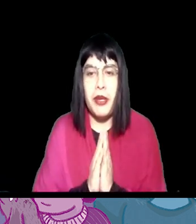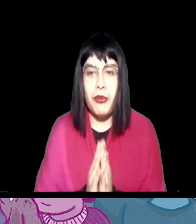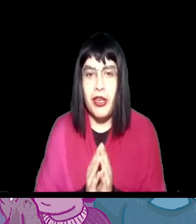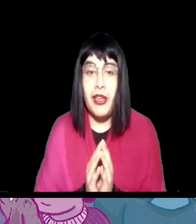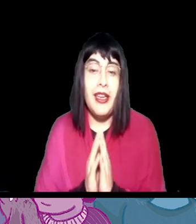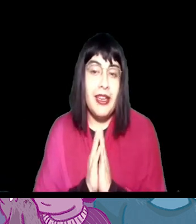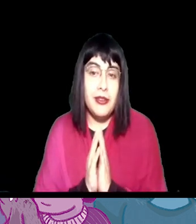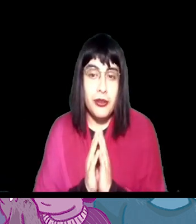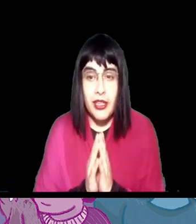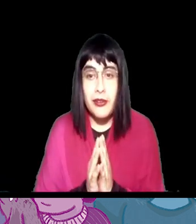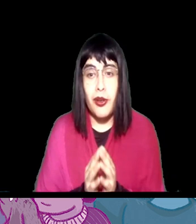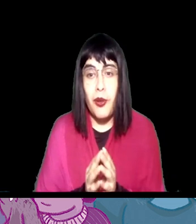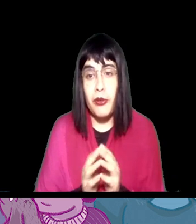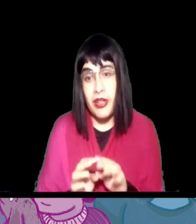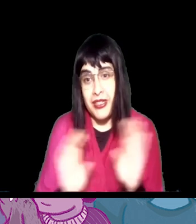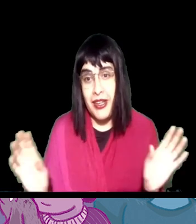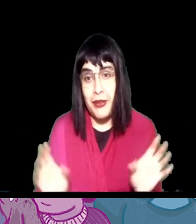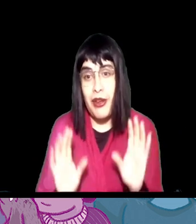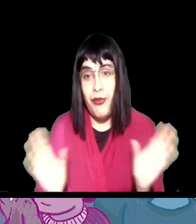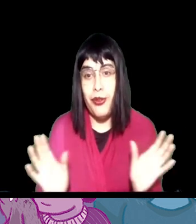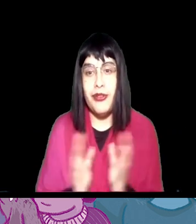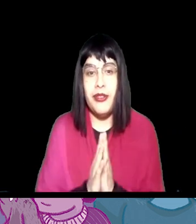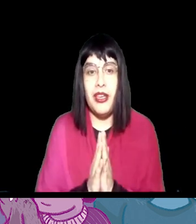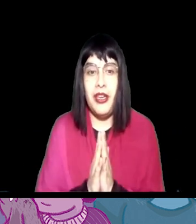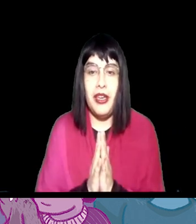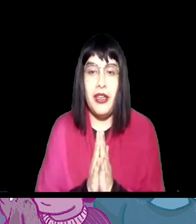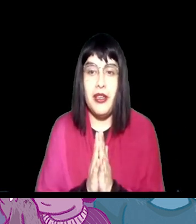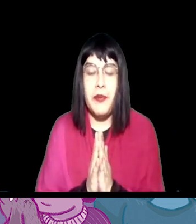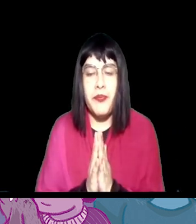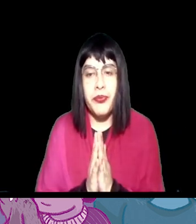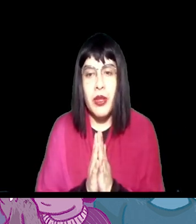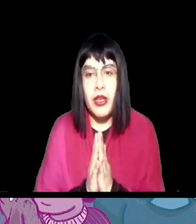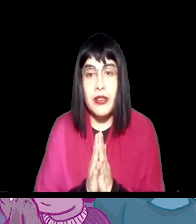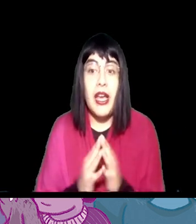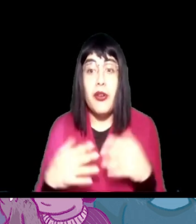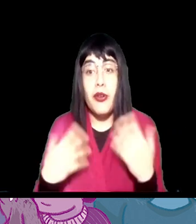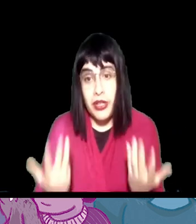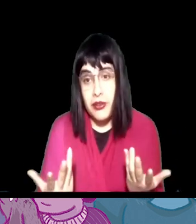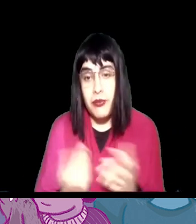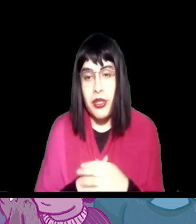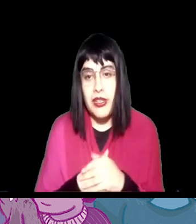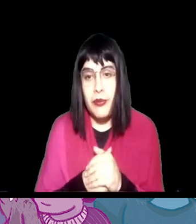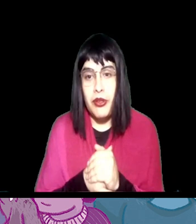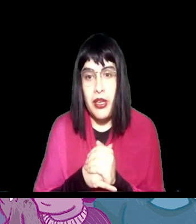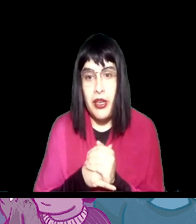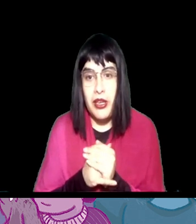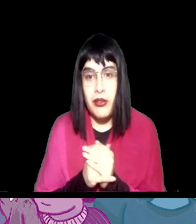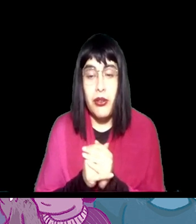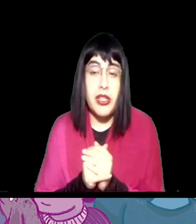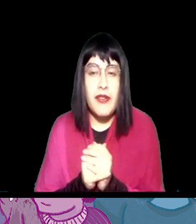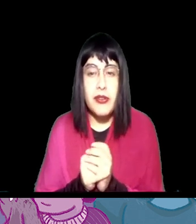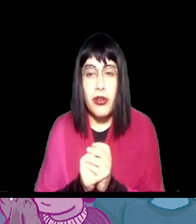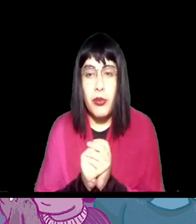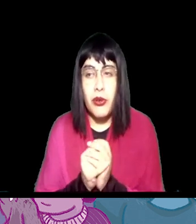así que esperamos que eso no se quede solo como en un hashtag, en una foto, sino que sea algo concreto, porque sabemos que